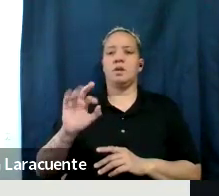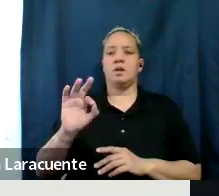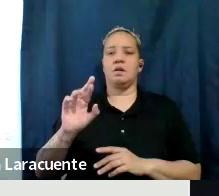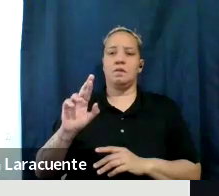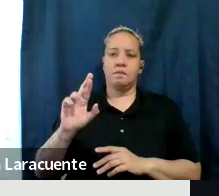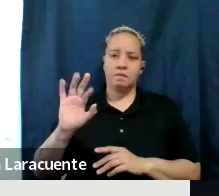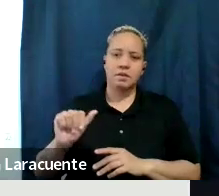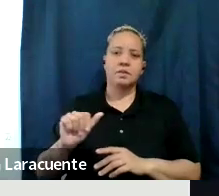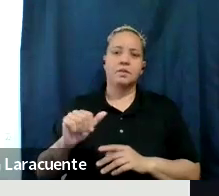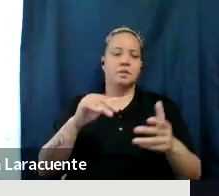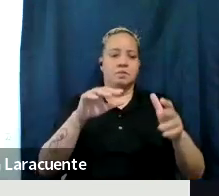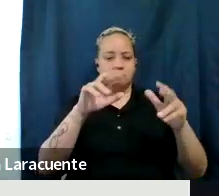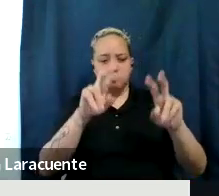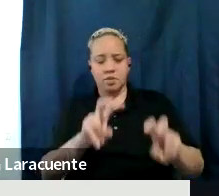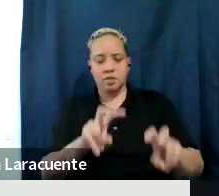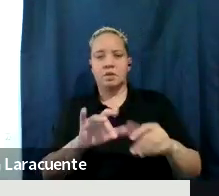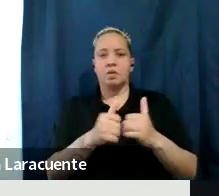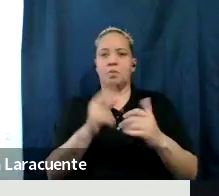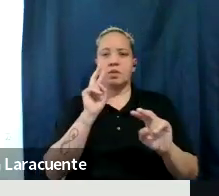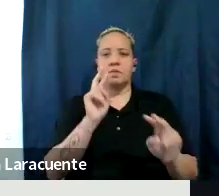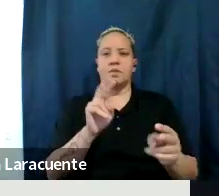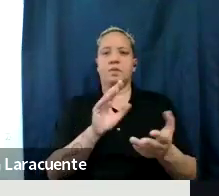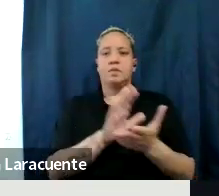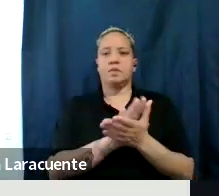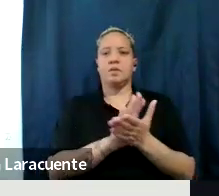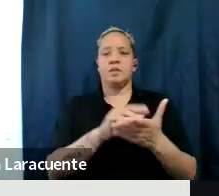leía en las escuelas puertorriqueñas Platero y yo.